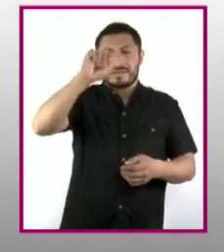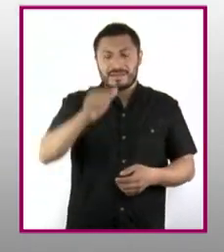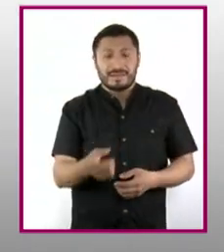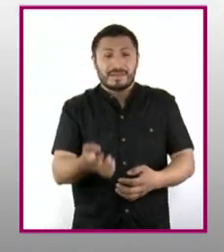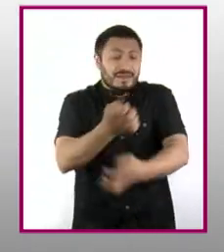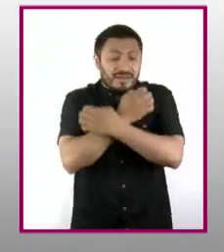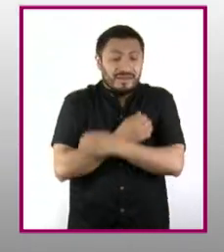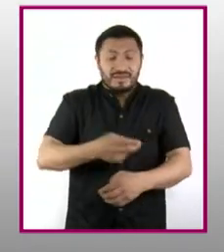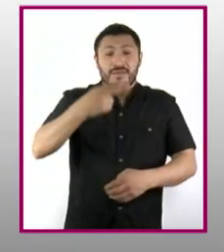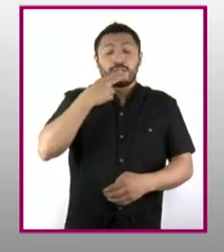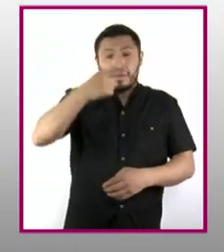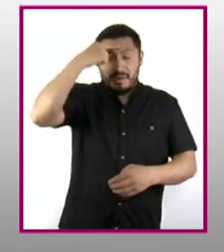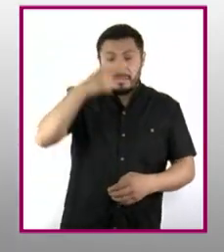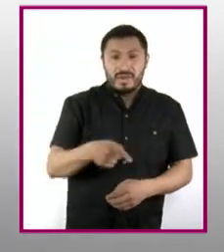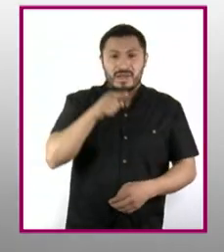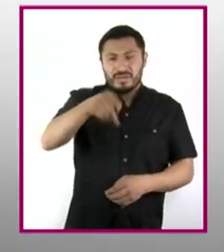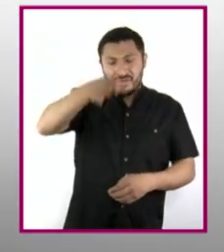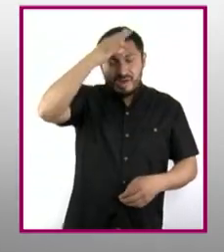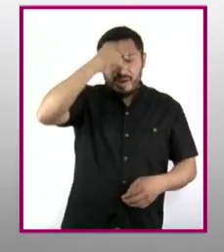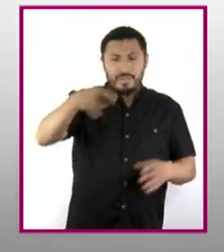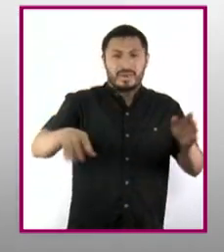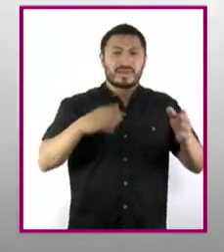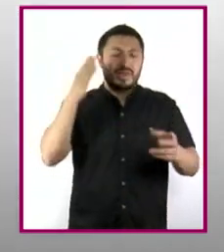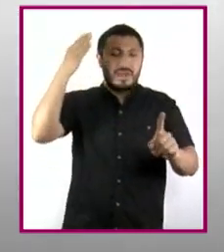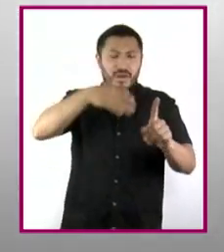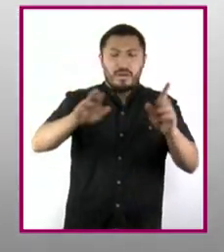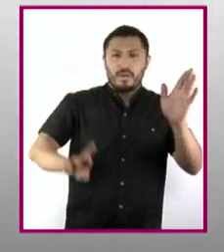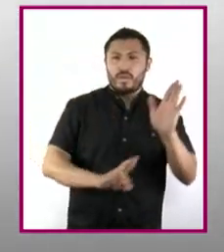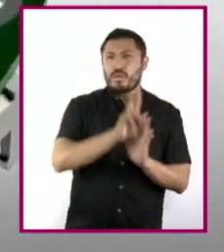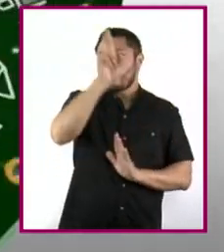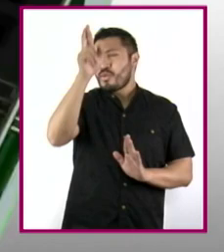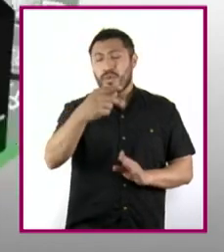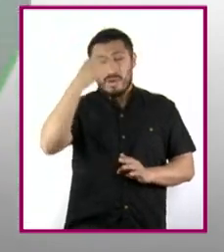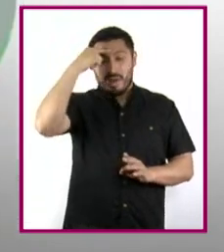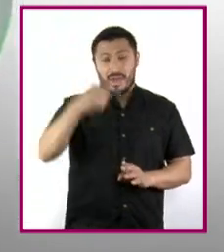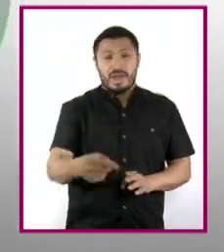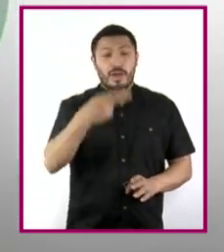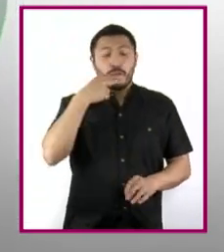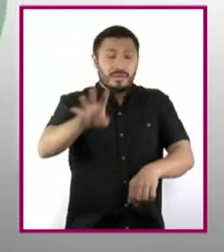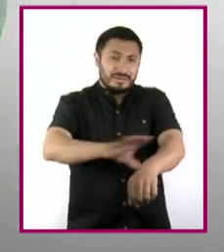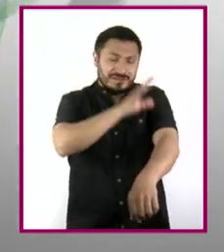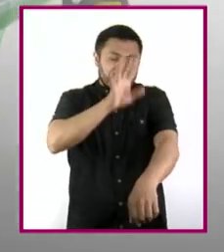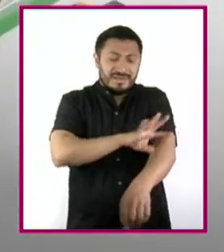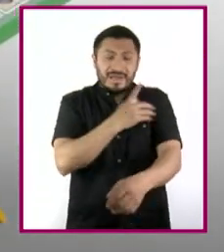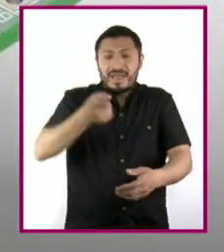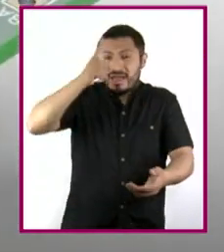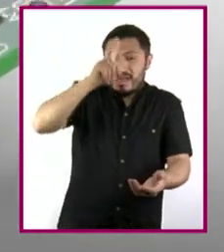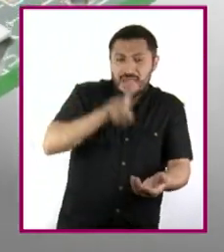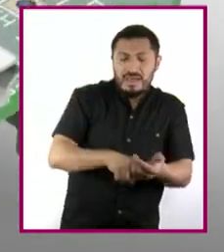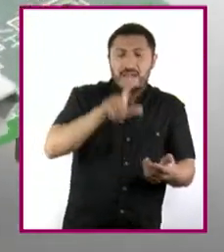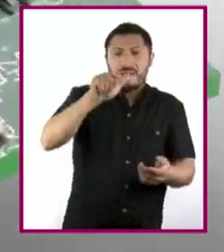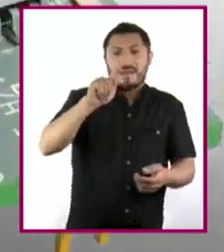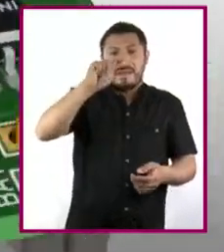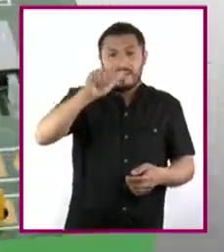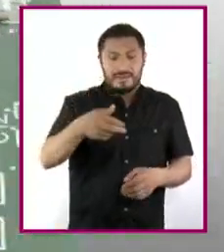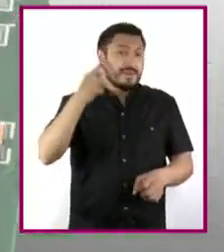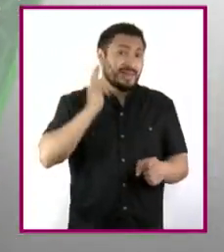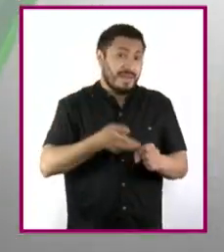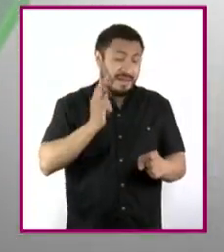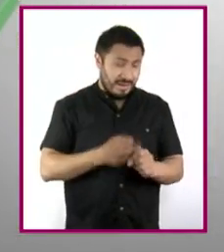sirven para aprender las etapas de una misión espacial a través de dispositivos electrónicos insertados en una lata de